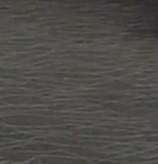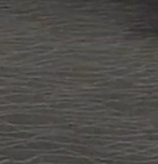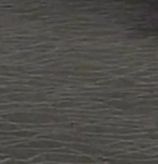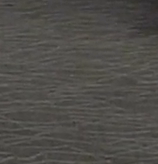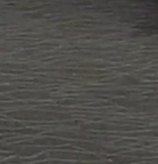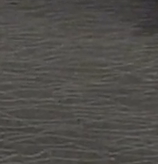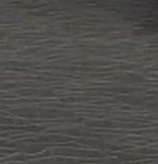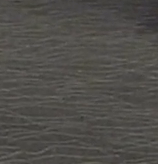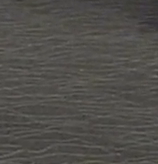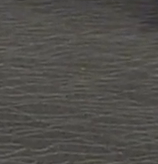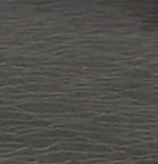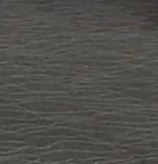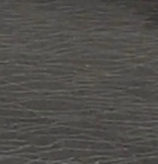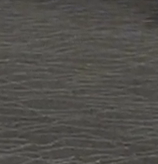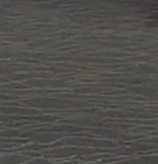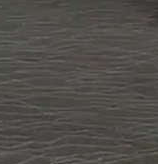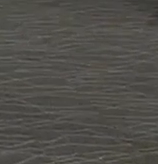apoyos.